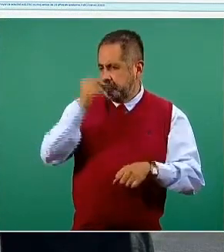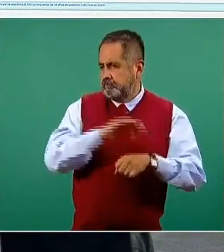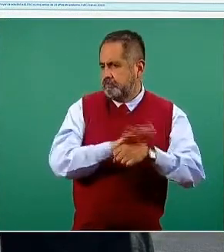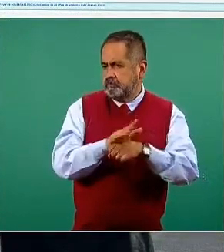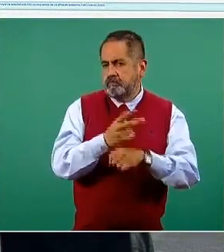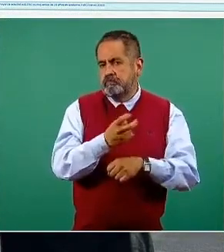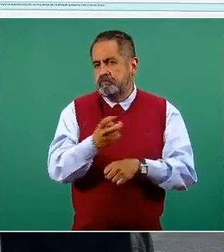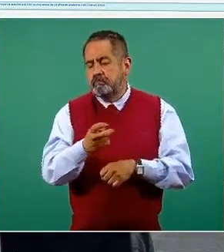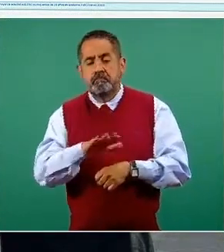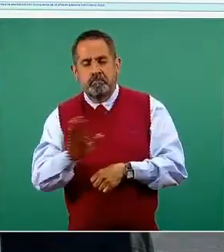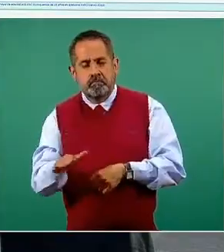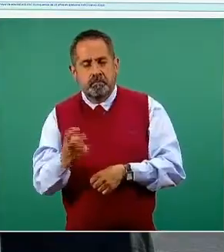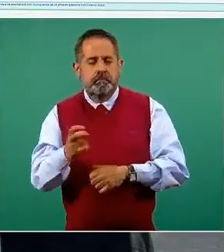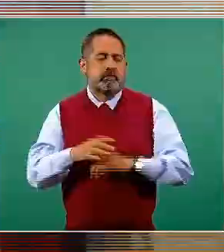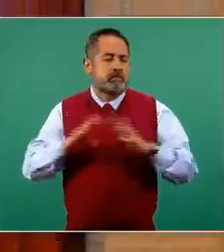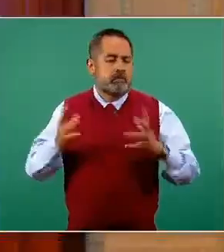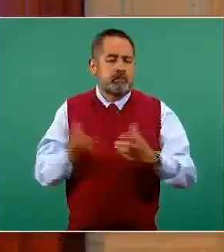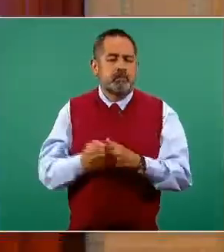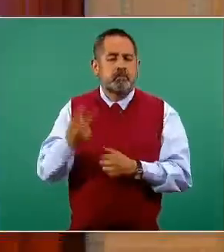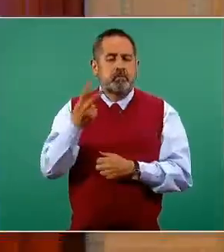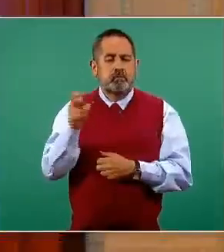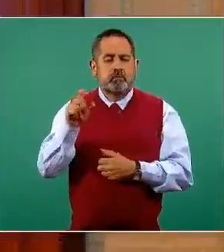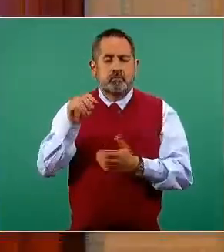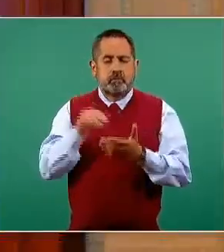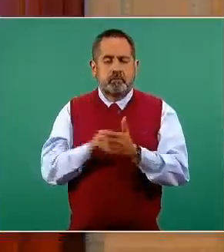enfermedad. Tenemos actualmente